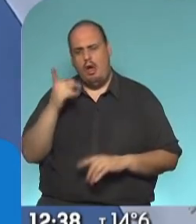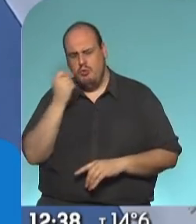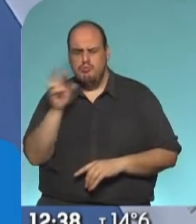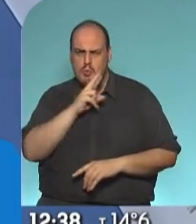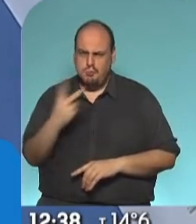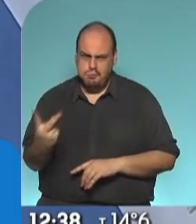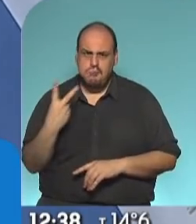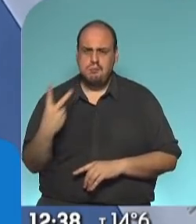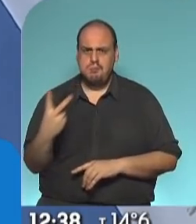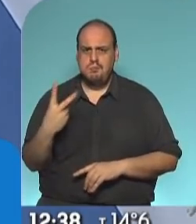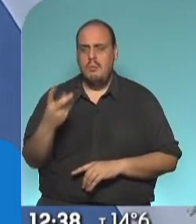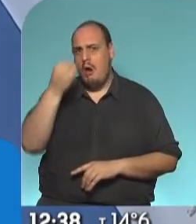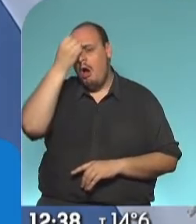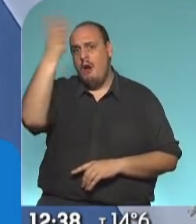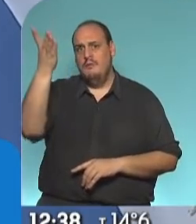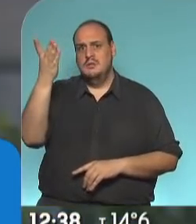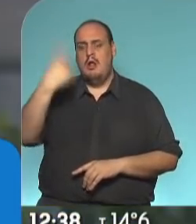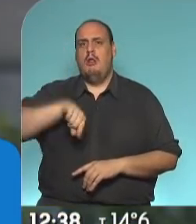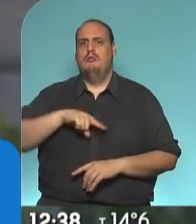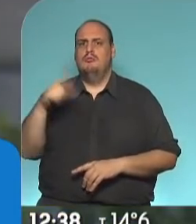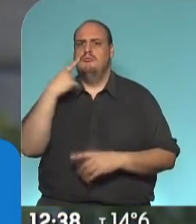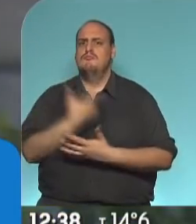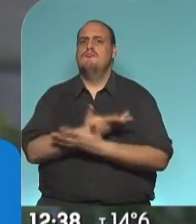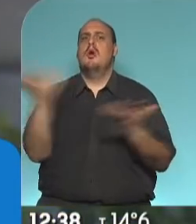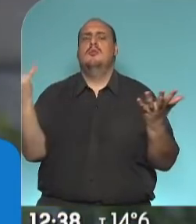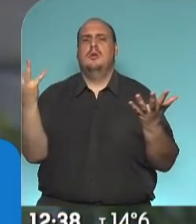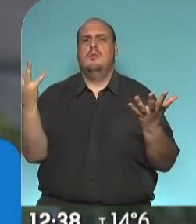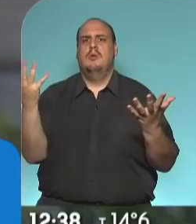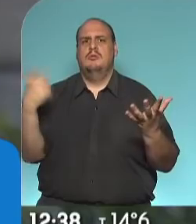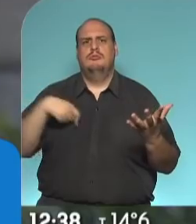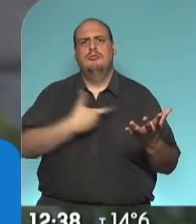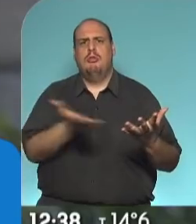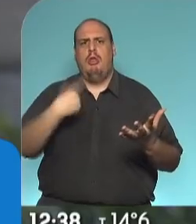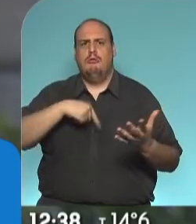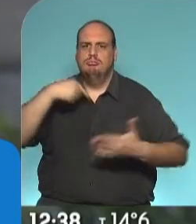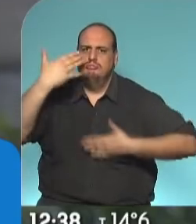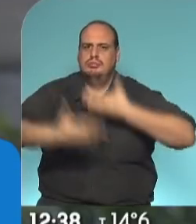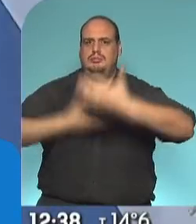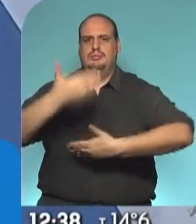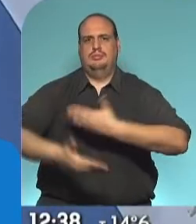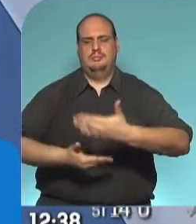ellas, y que demostremos que crecemos como sociedad,